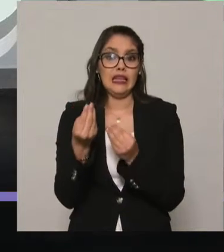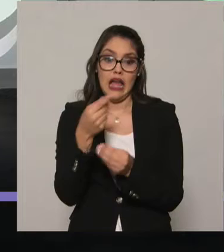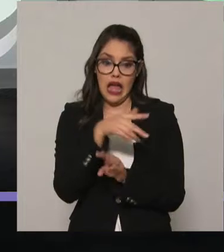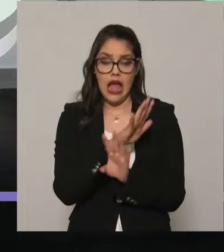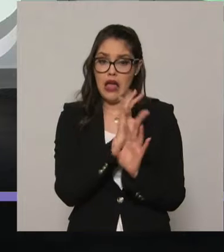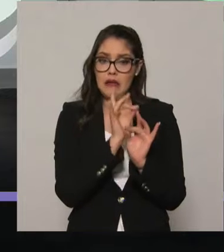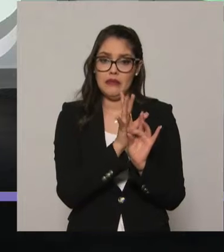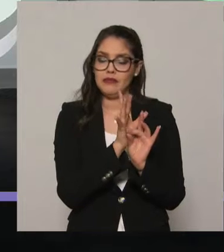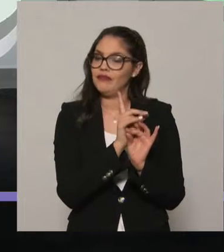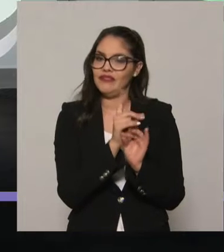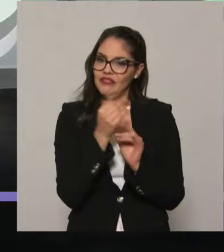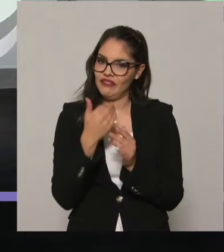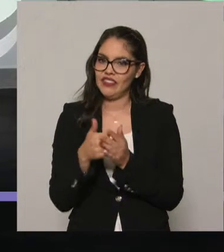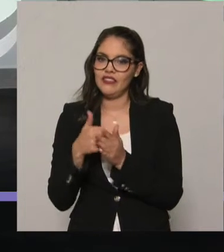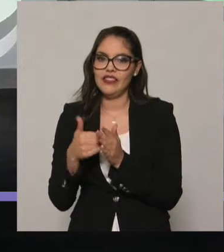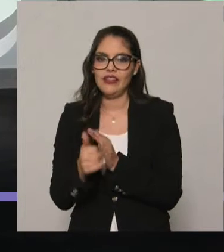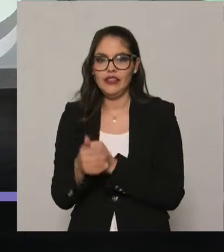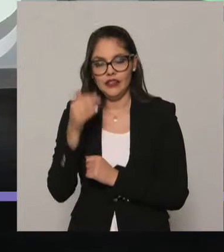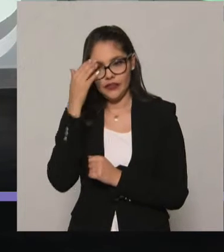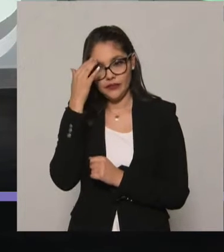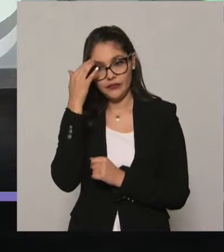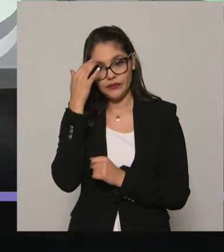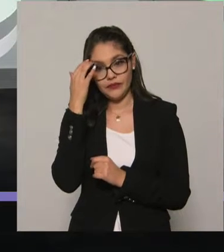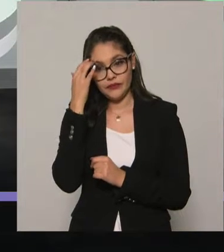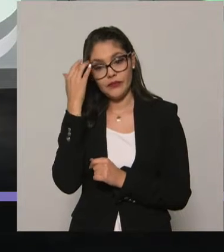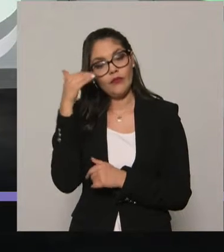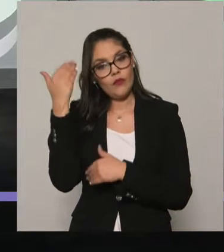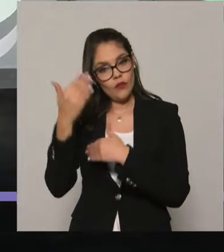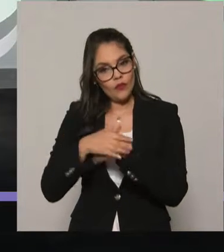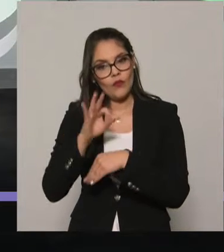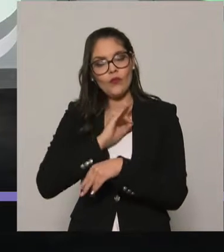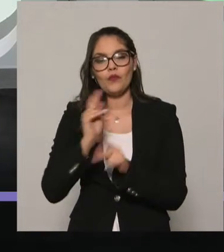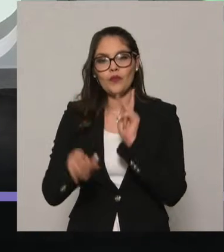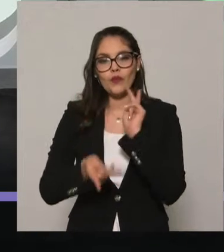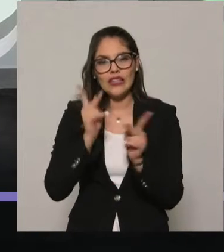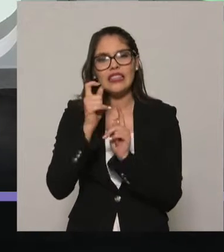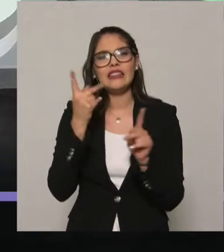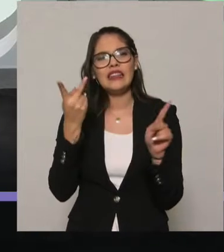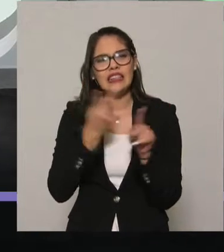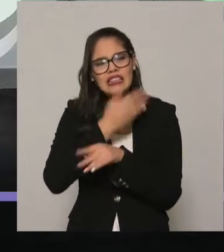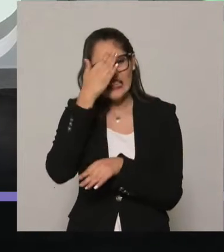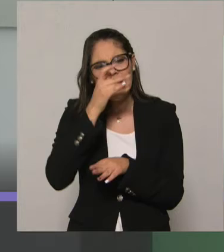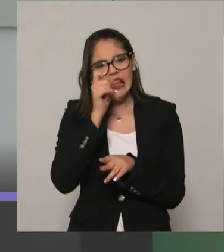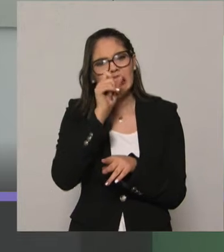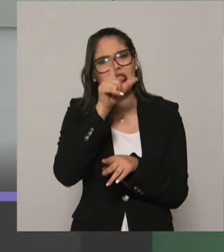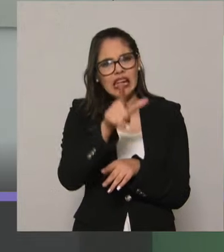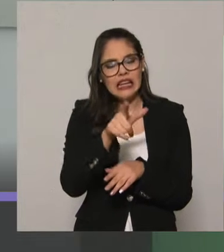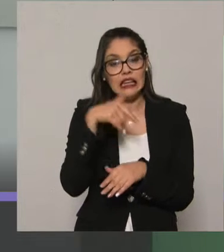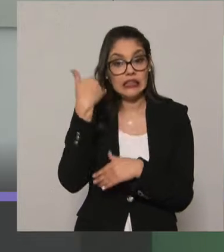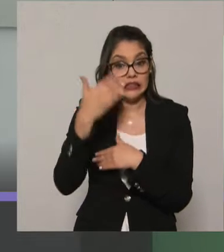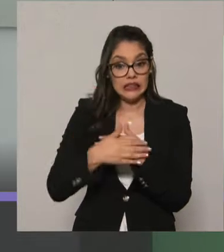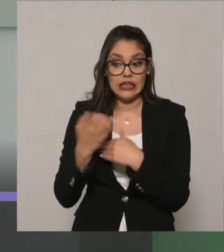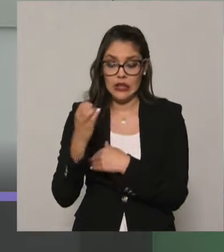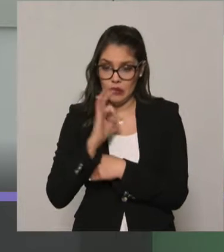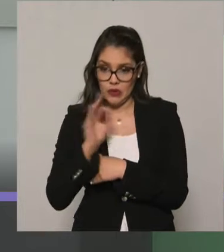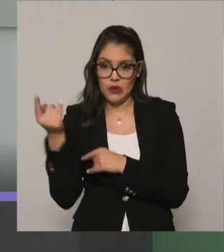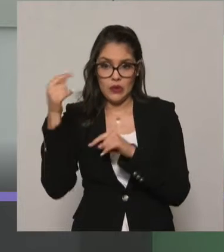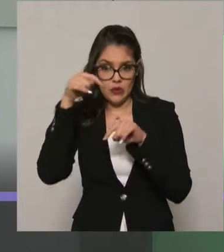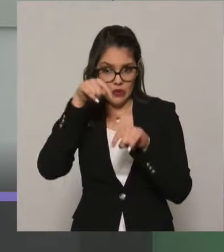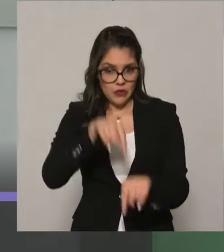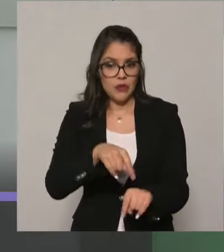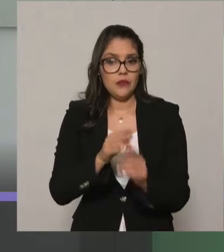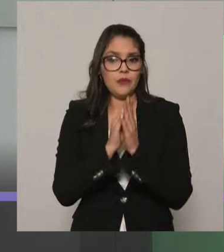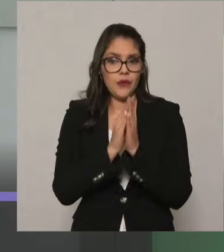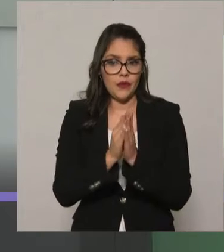todavía. Pues lo dejamos para una ocasión posterior, claro, para saber cómo nos fue. En enero podemos contar contigo,